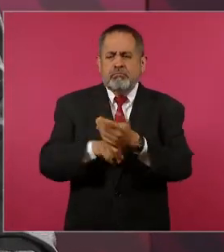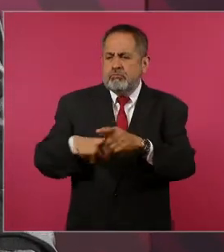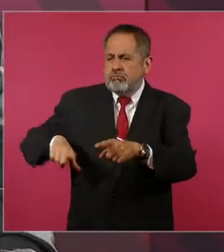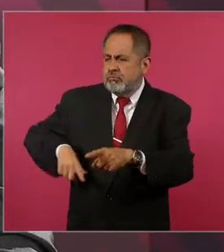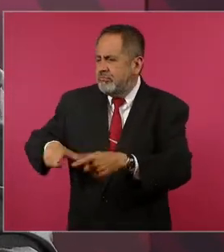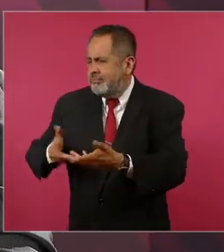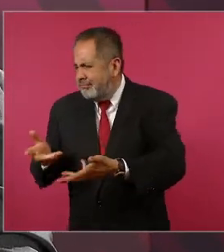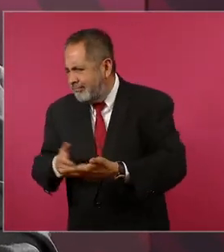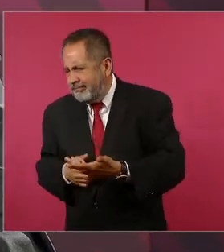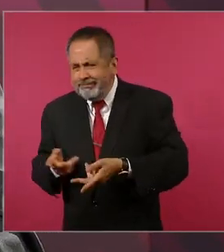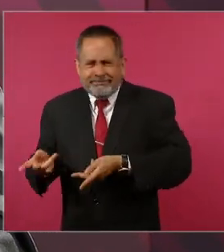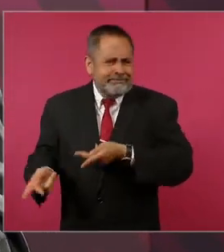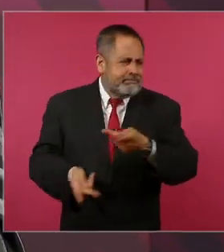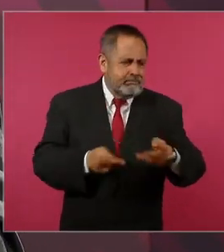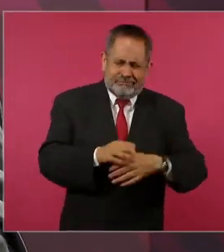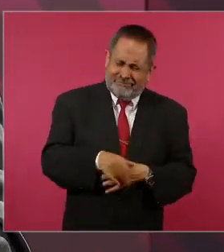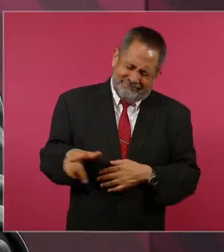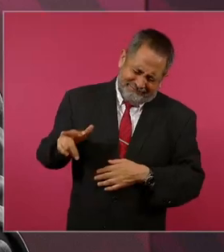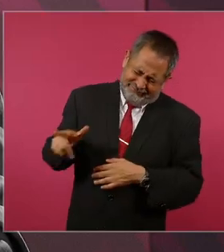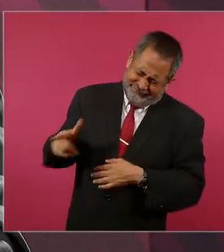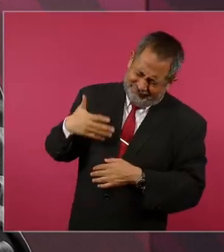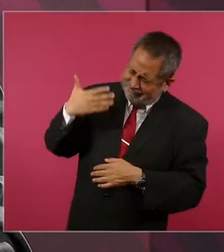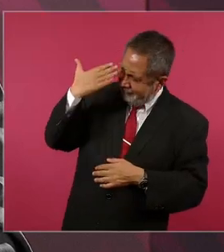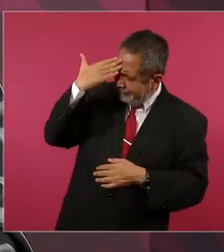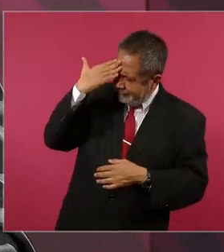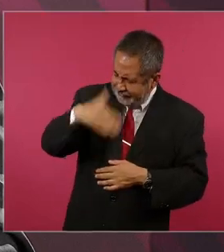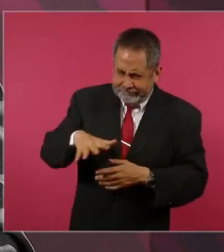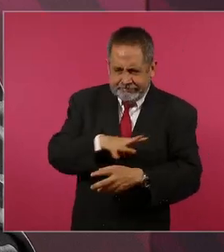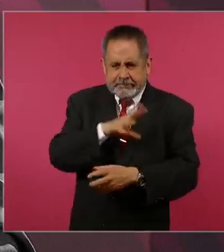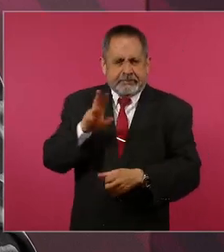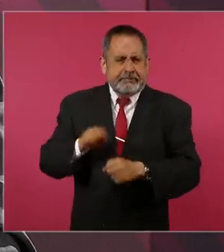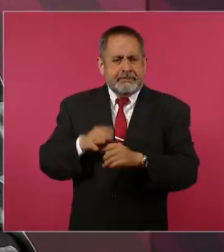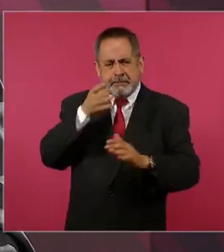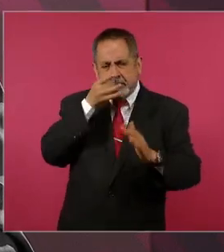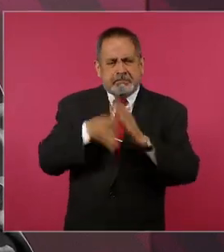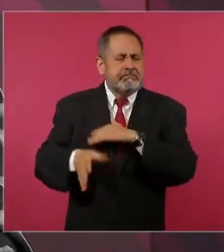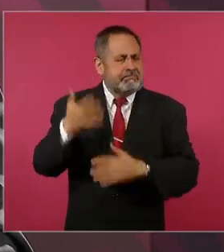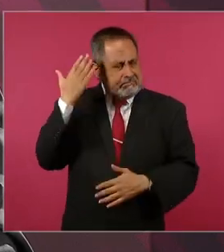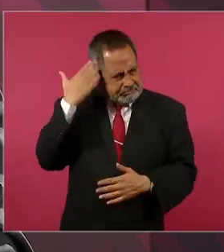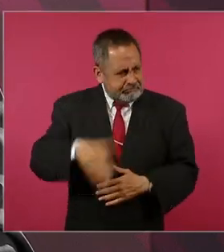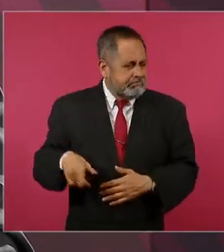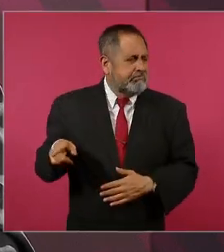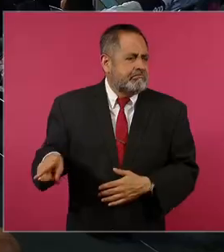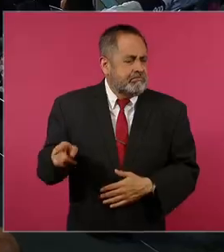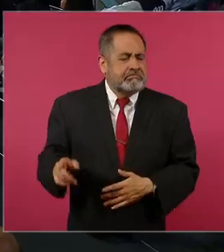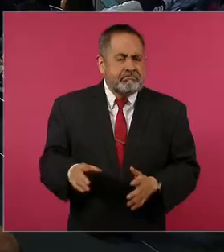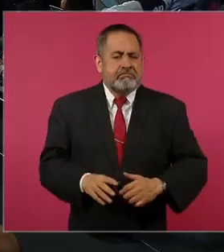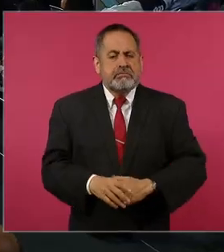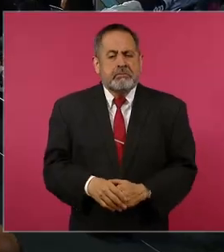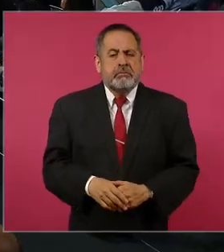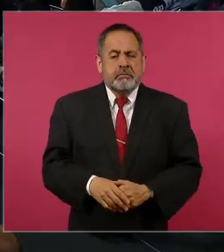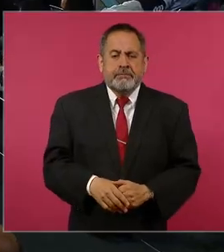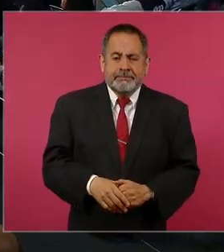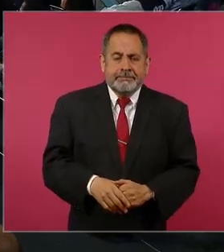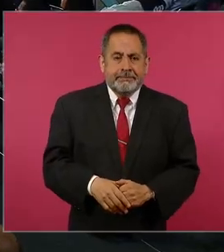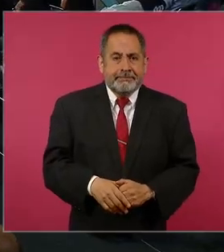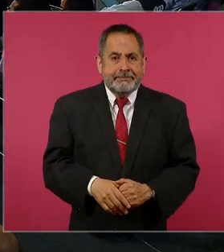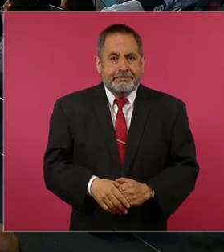gobierno, de modo que está muy informada